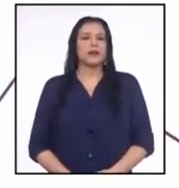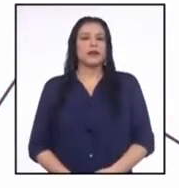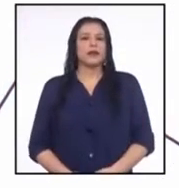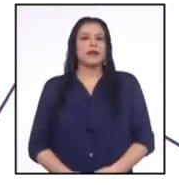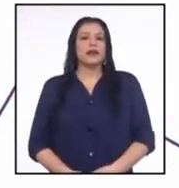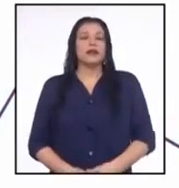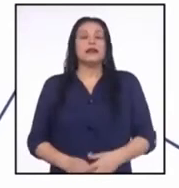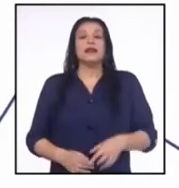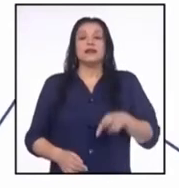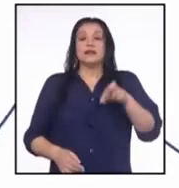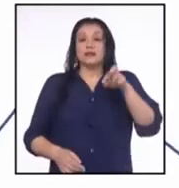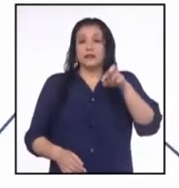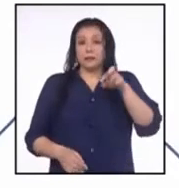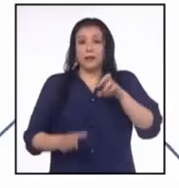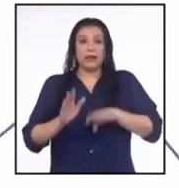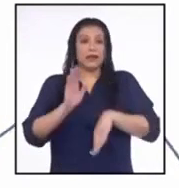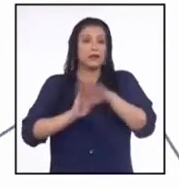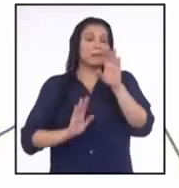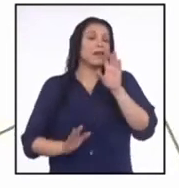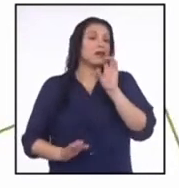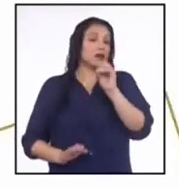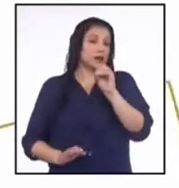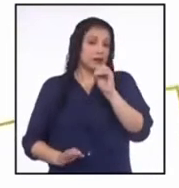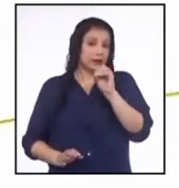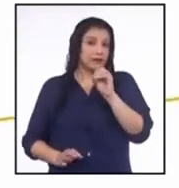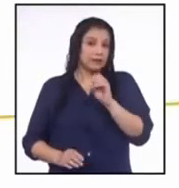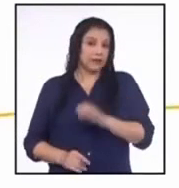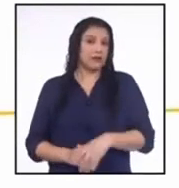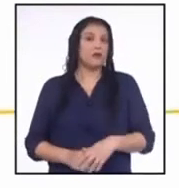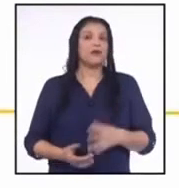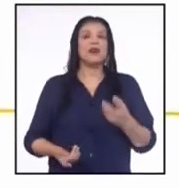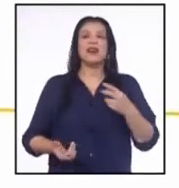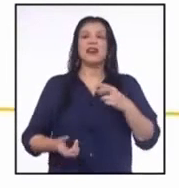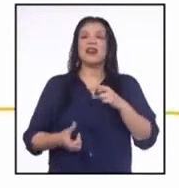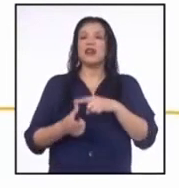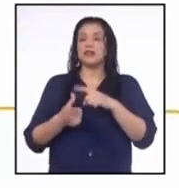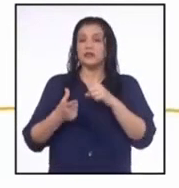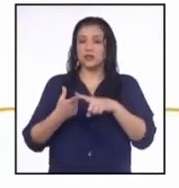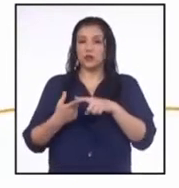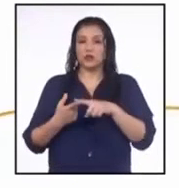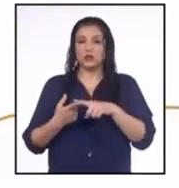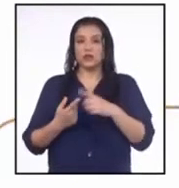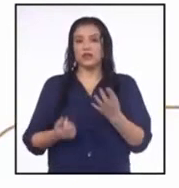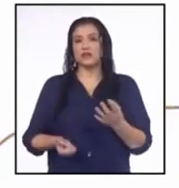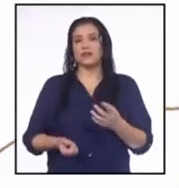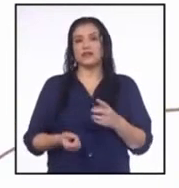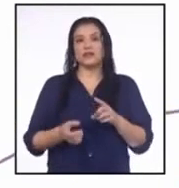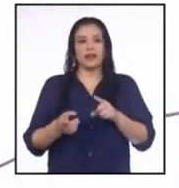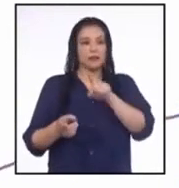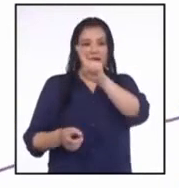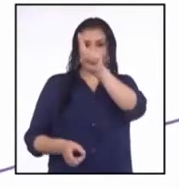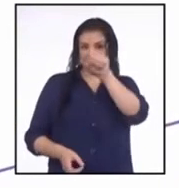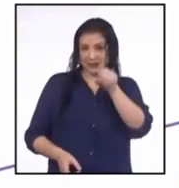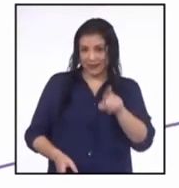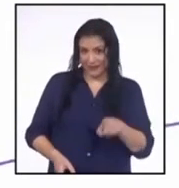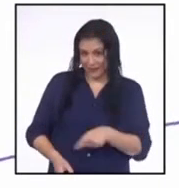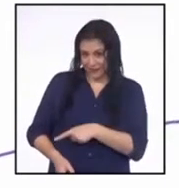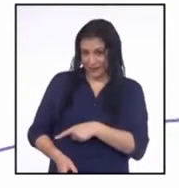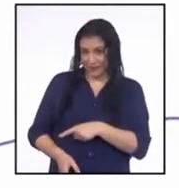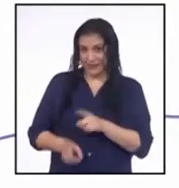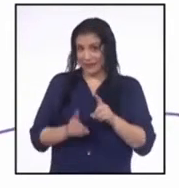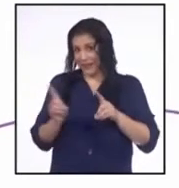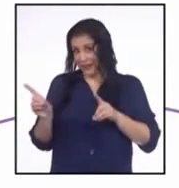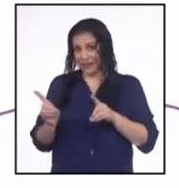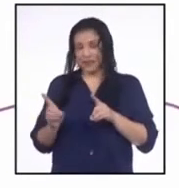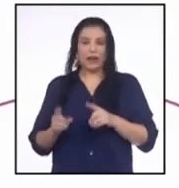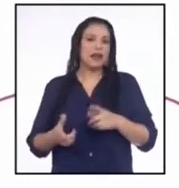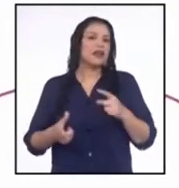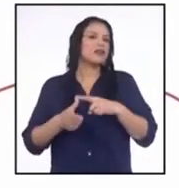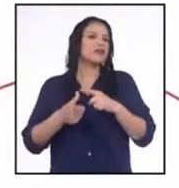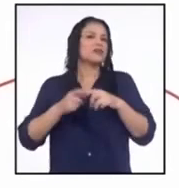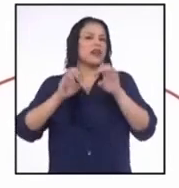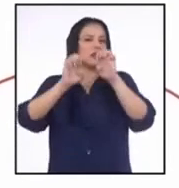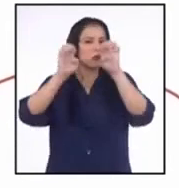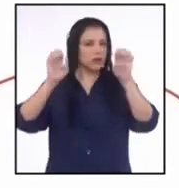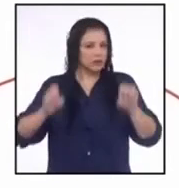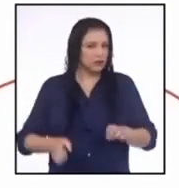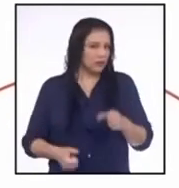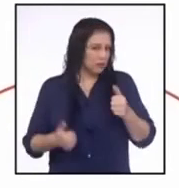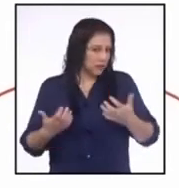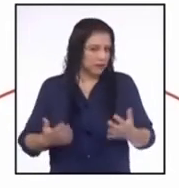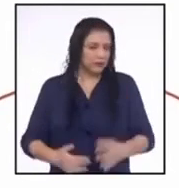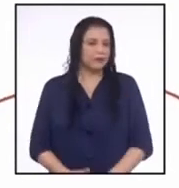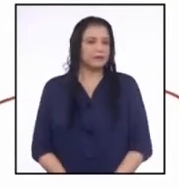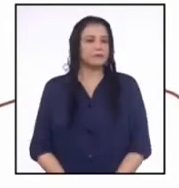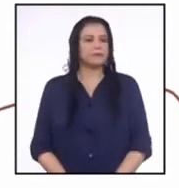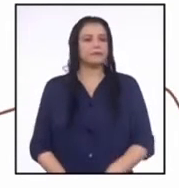Si P es mayor que 0, por lo tanto la parábola se abre hacia la derecha. Entonces la ecuación de la parábola